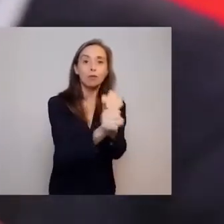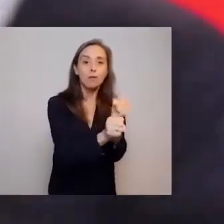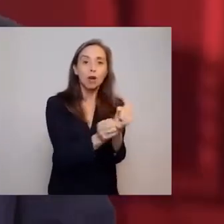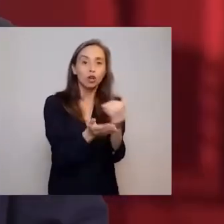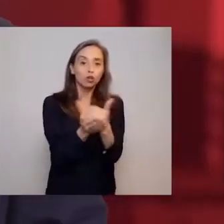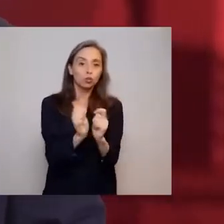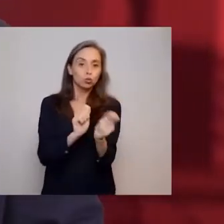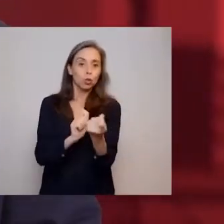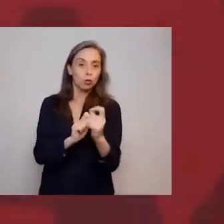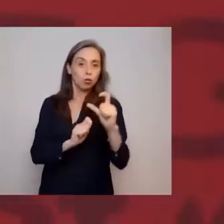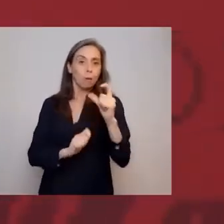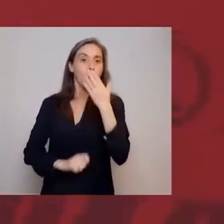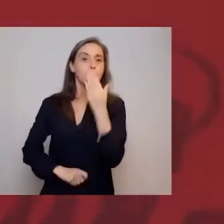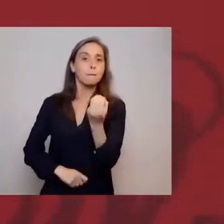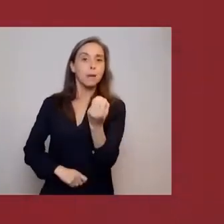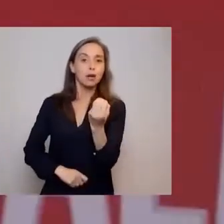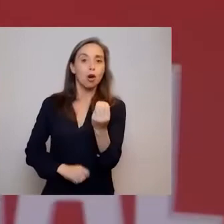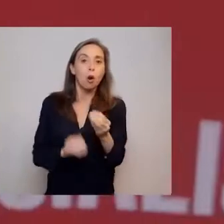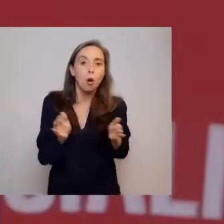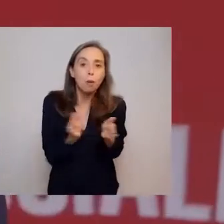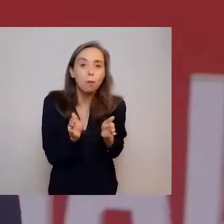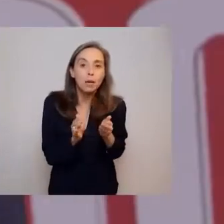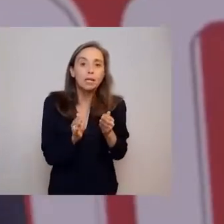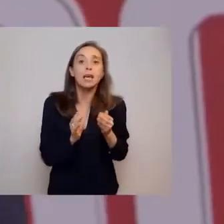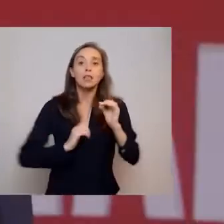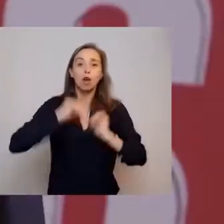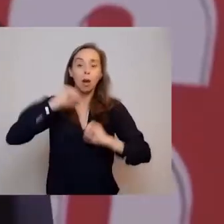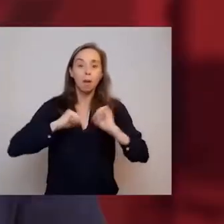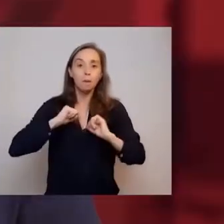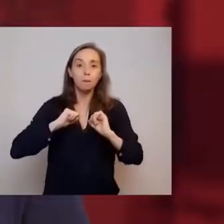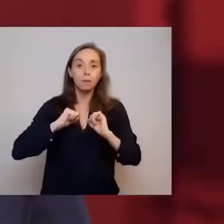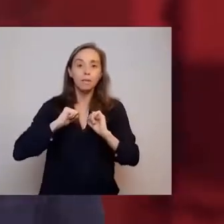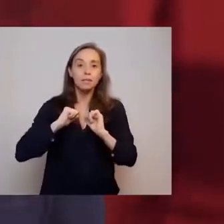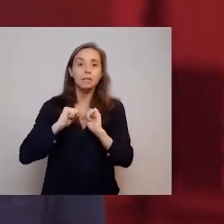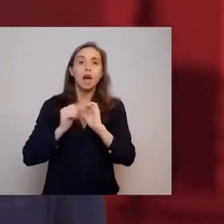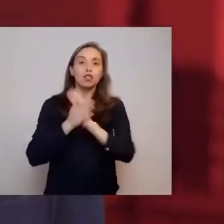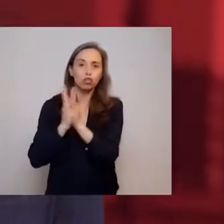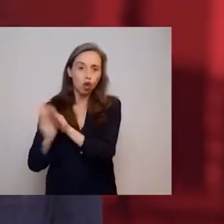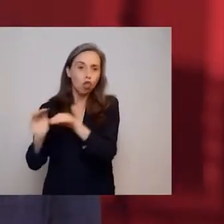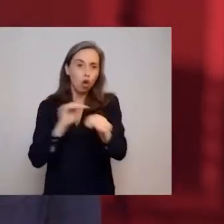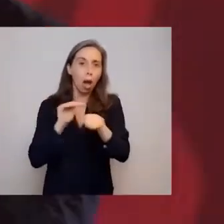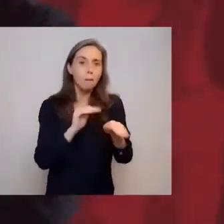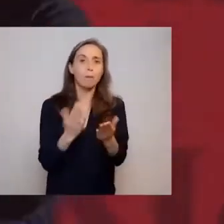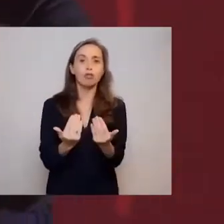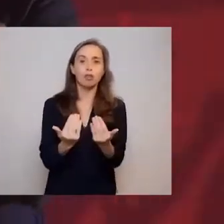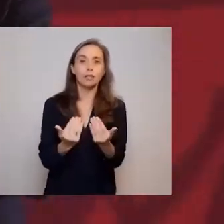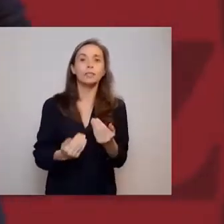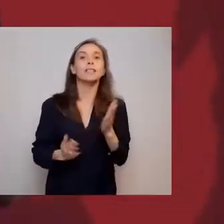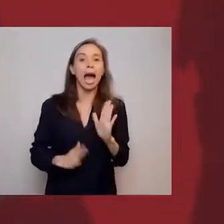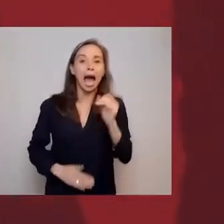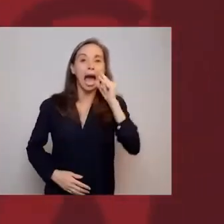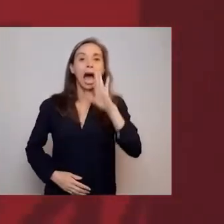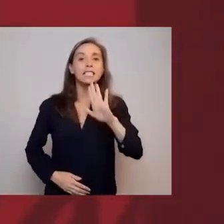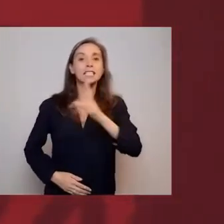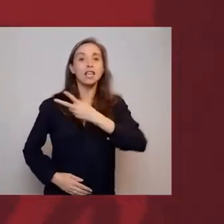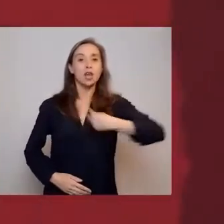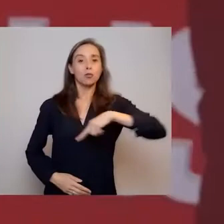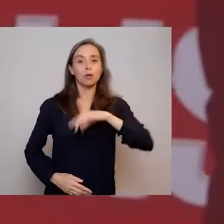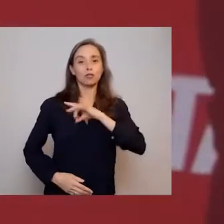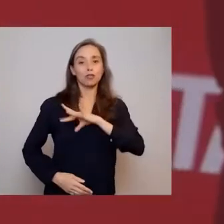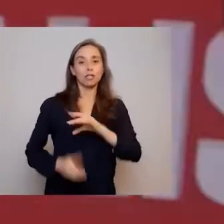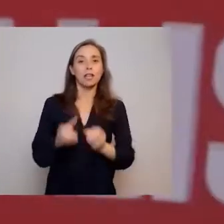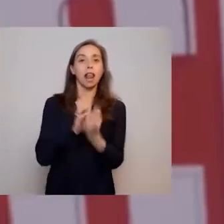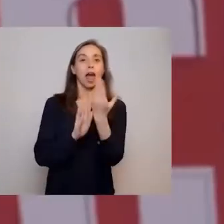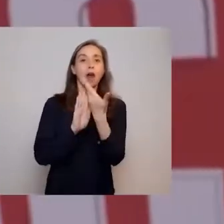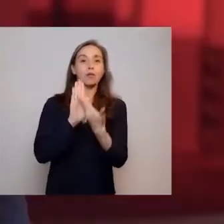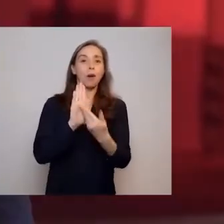y mejores remuneradas, para que las pequeñas empresas tengan todos los apoyos que necesitan. Así será nuestro Chile con